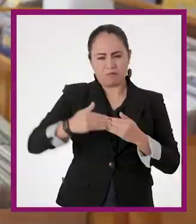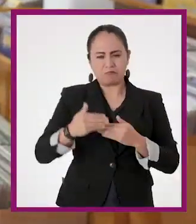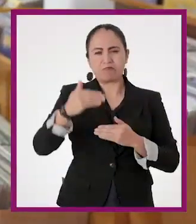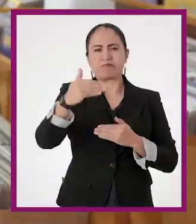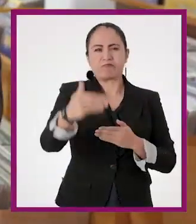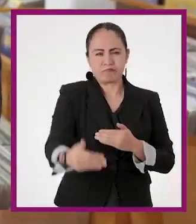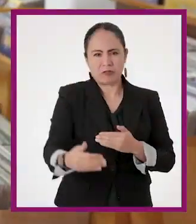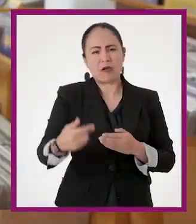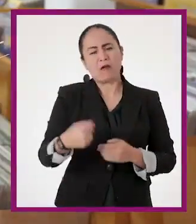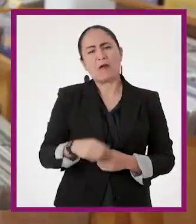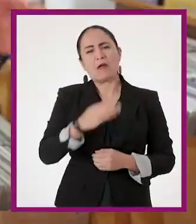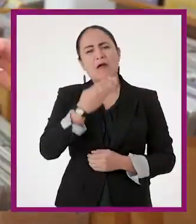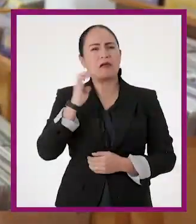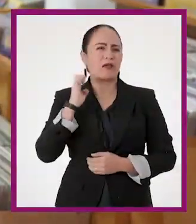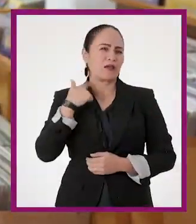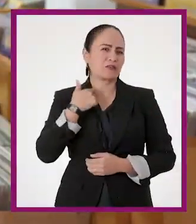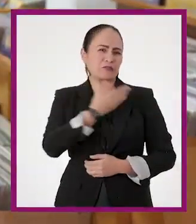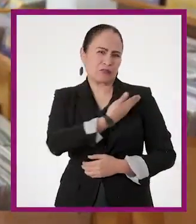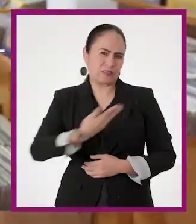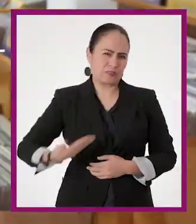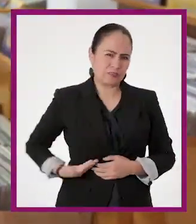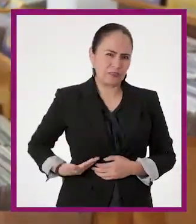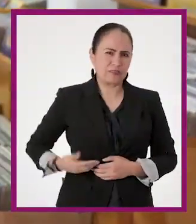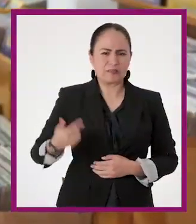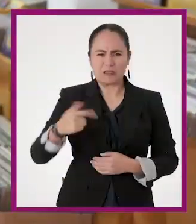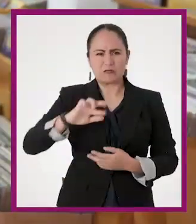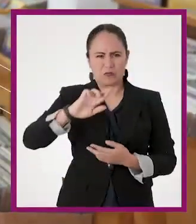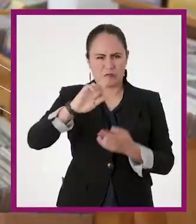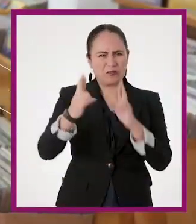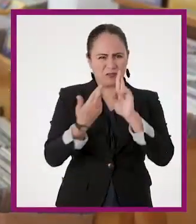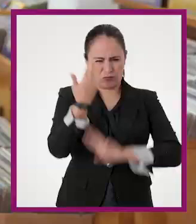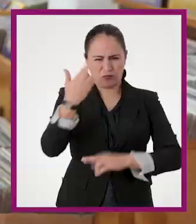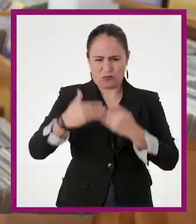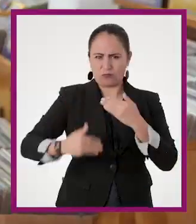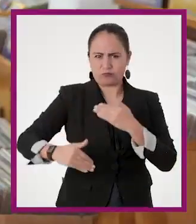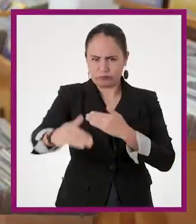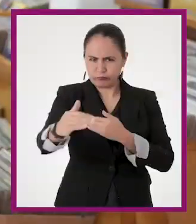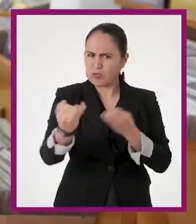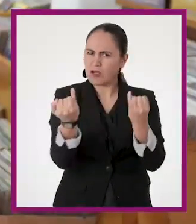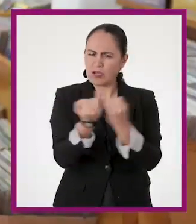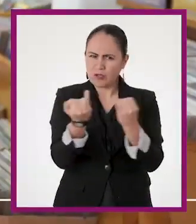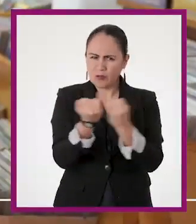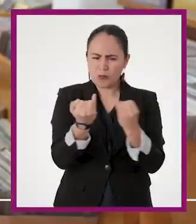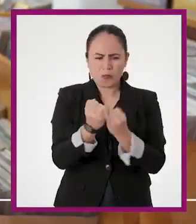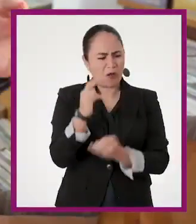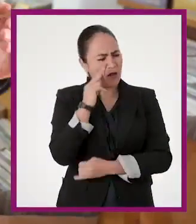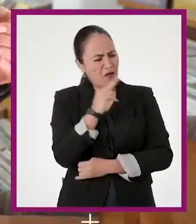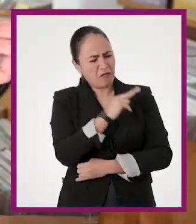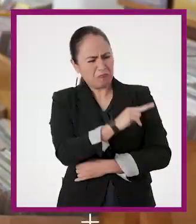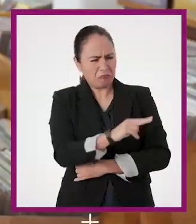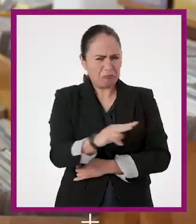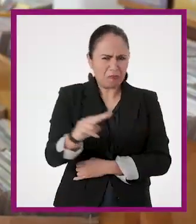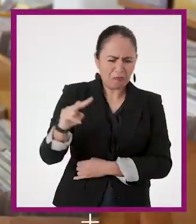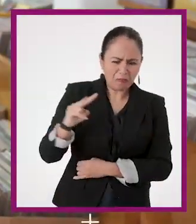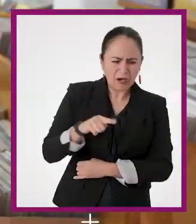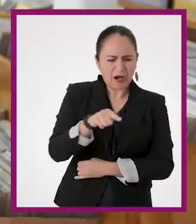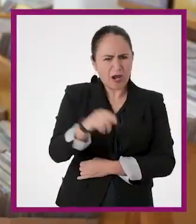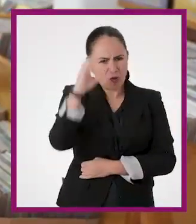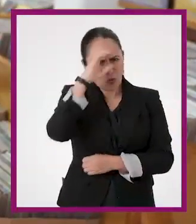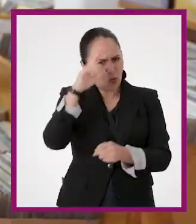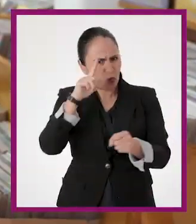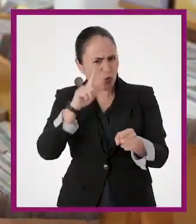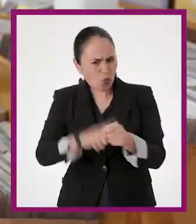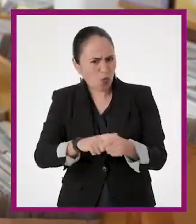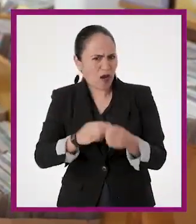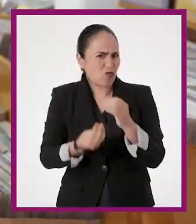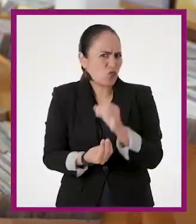poco después, varios de los presidentes del nuevo régimen que vino después de la Revolución también empezaron a mirar hacia estas pues nuevas